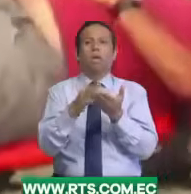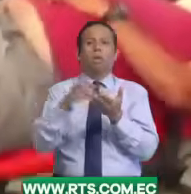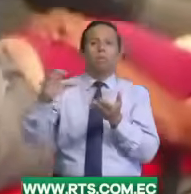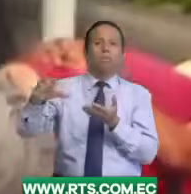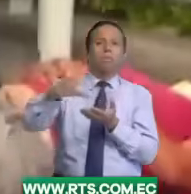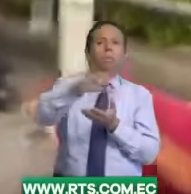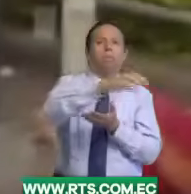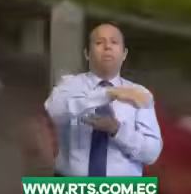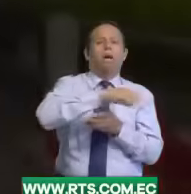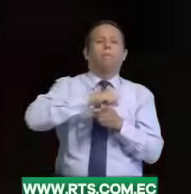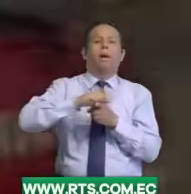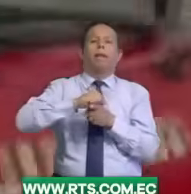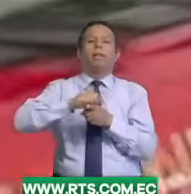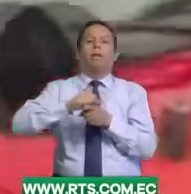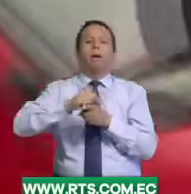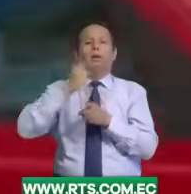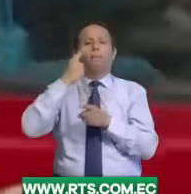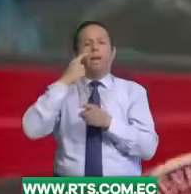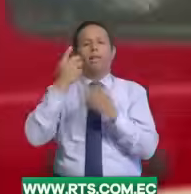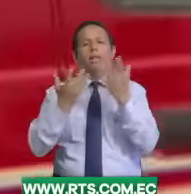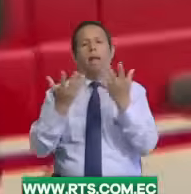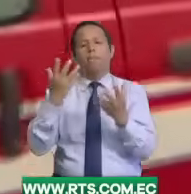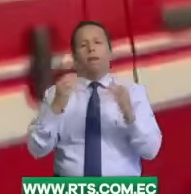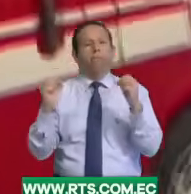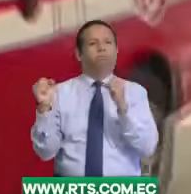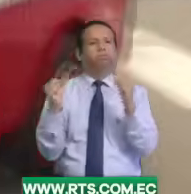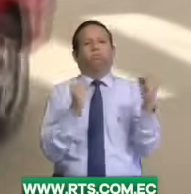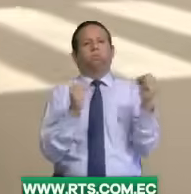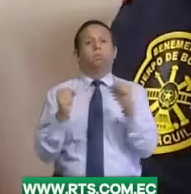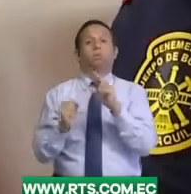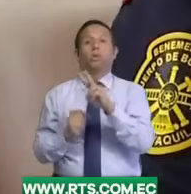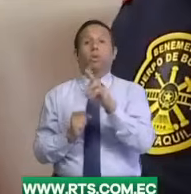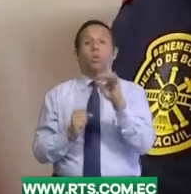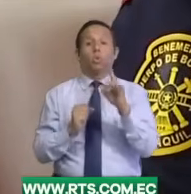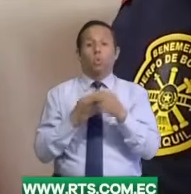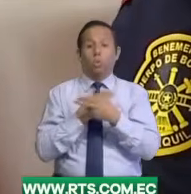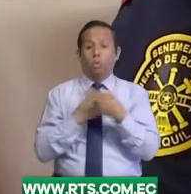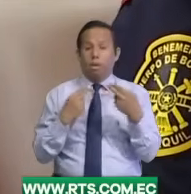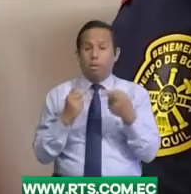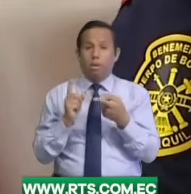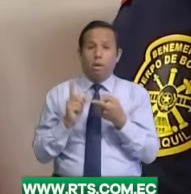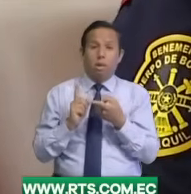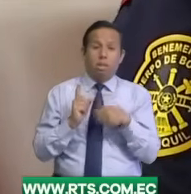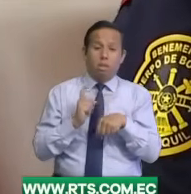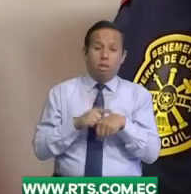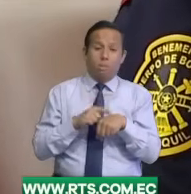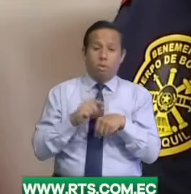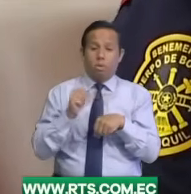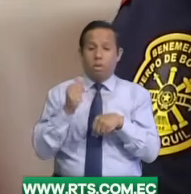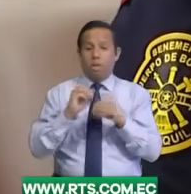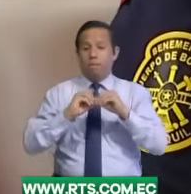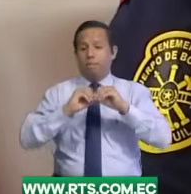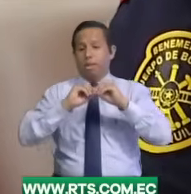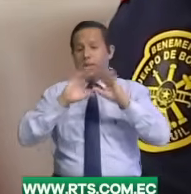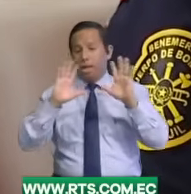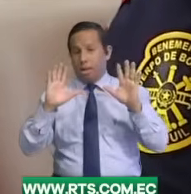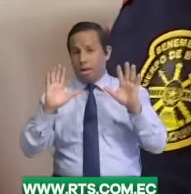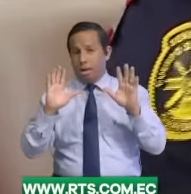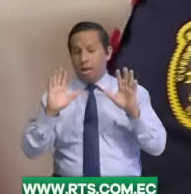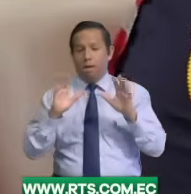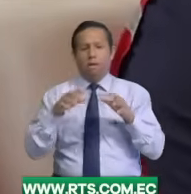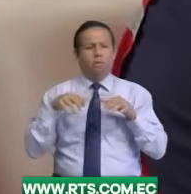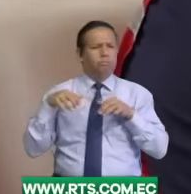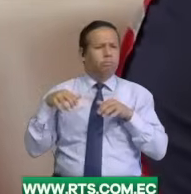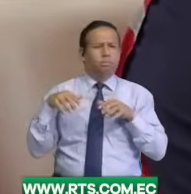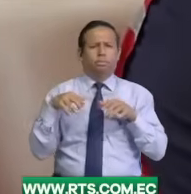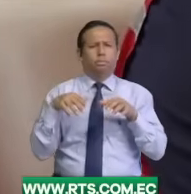terremoto 2024. Desde el 28 de noviembre, a partir de las 10:30 de la mañana, y va a movilizar